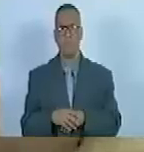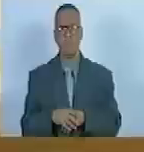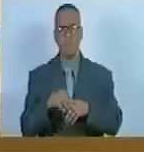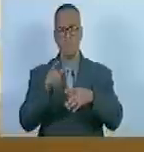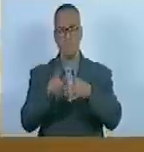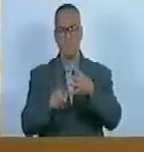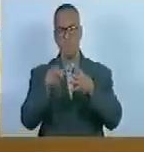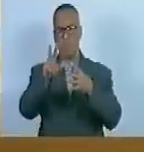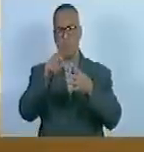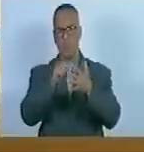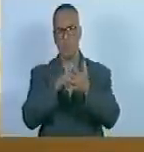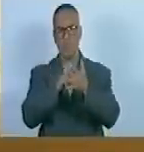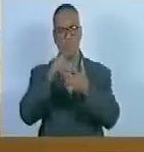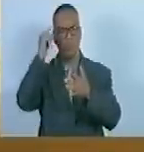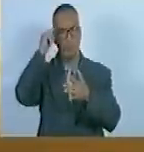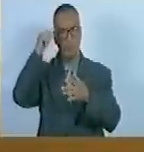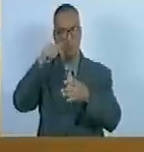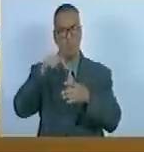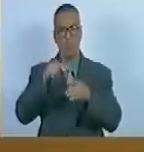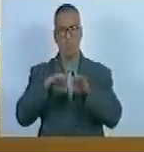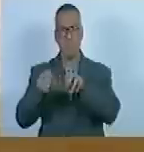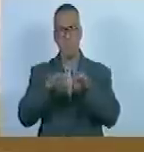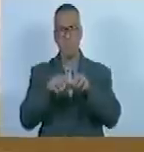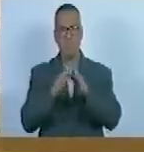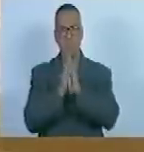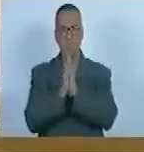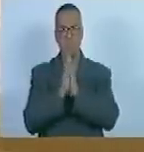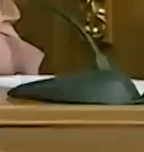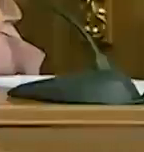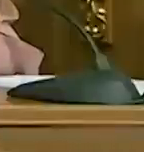Tercer punto del orden del día, ciudadana secretaria.